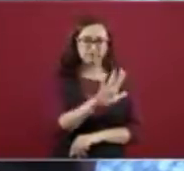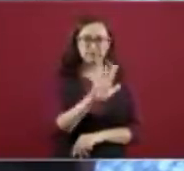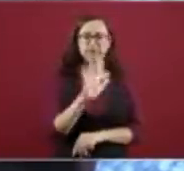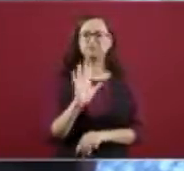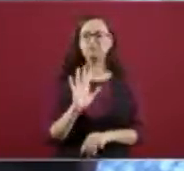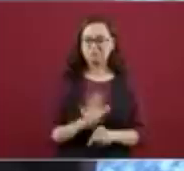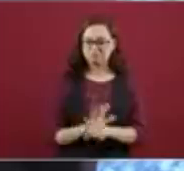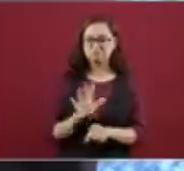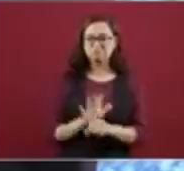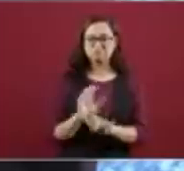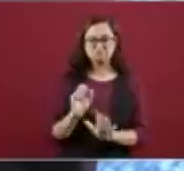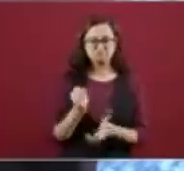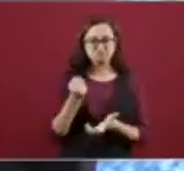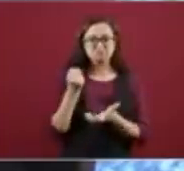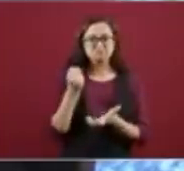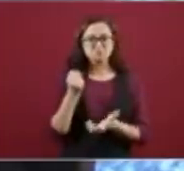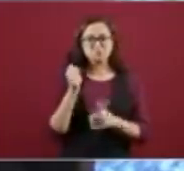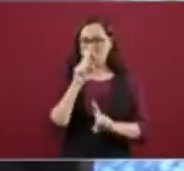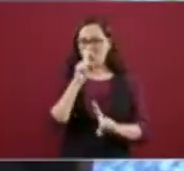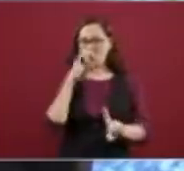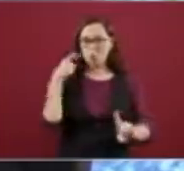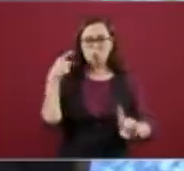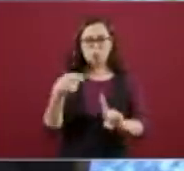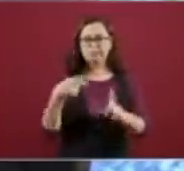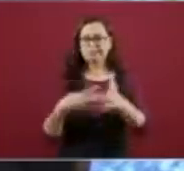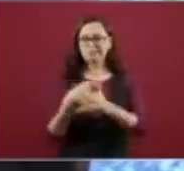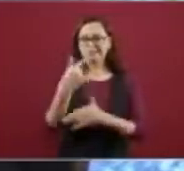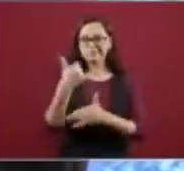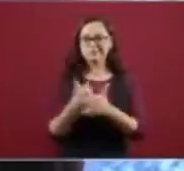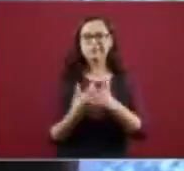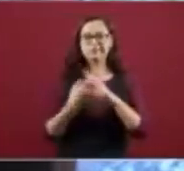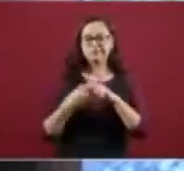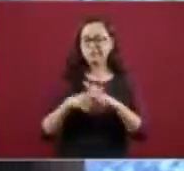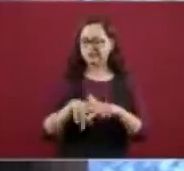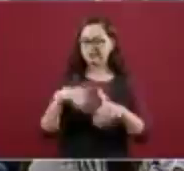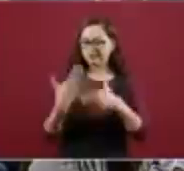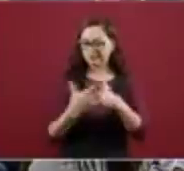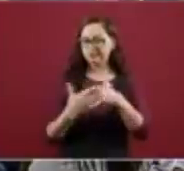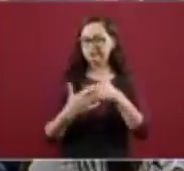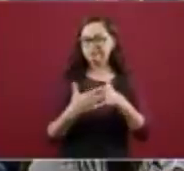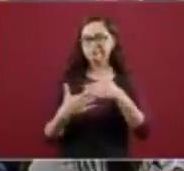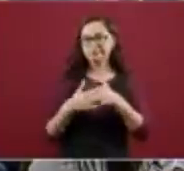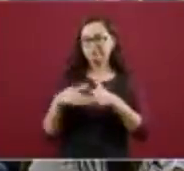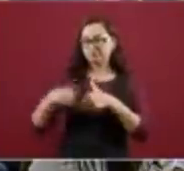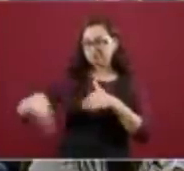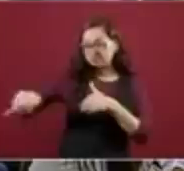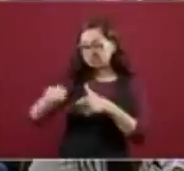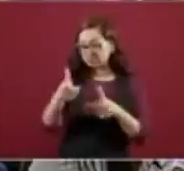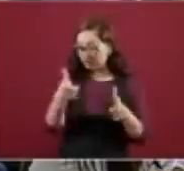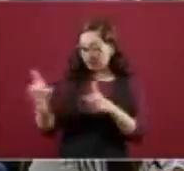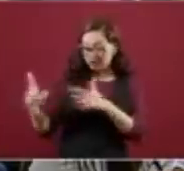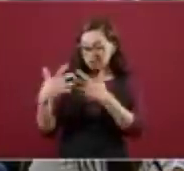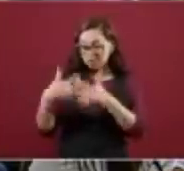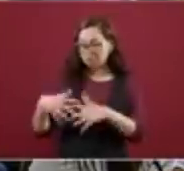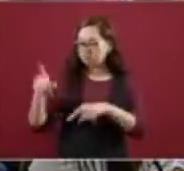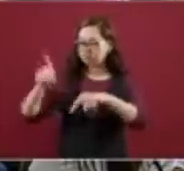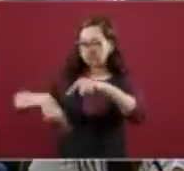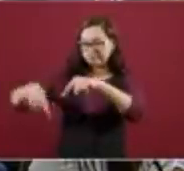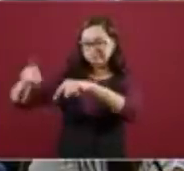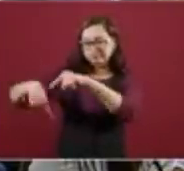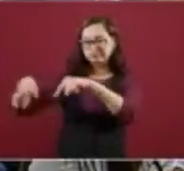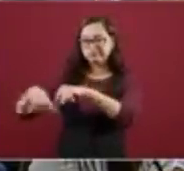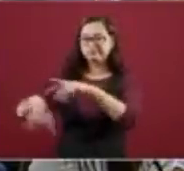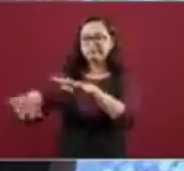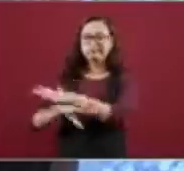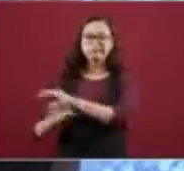presupuesto con ese propósito, ya es un proyecto iniciado, y se va a desocupar toda el